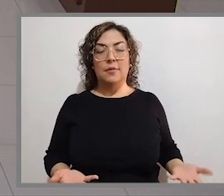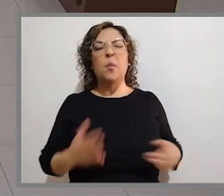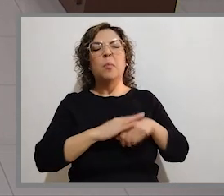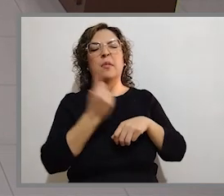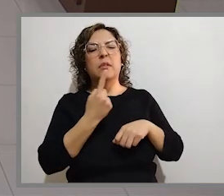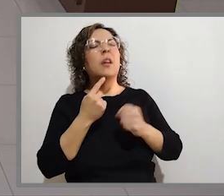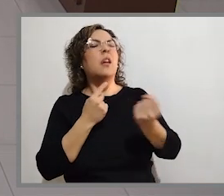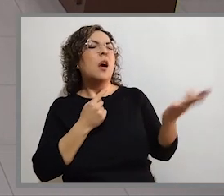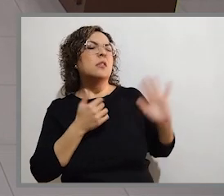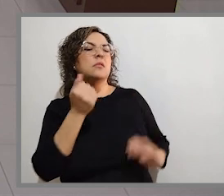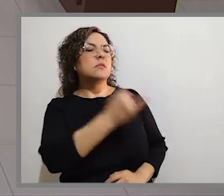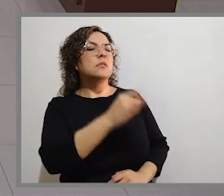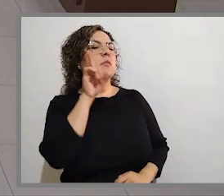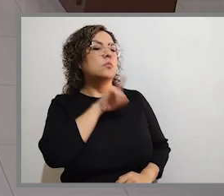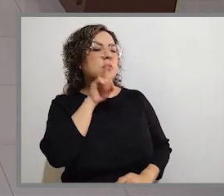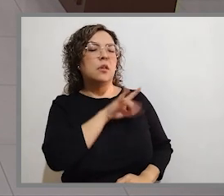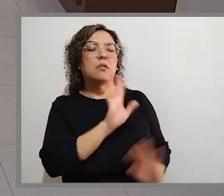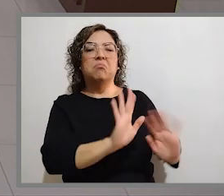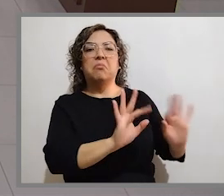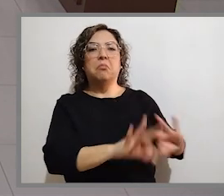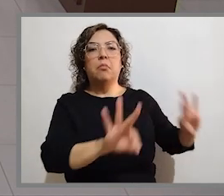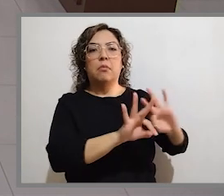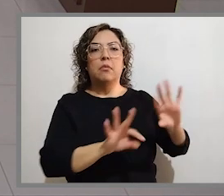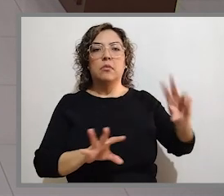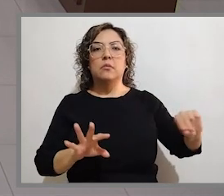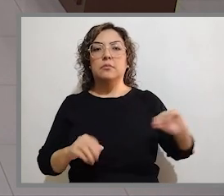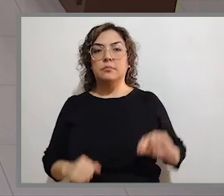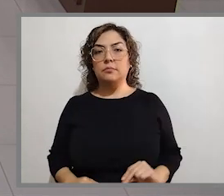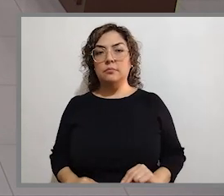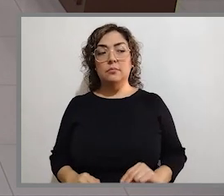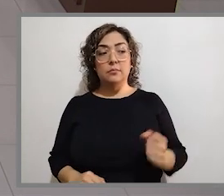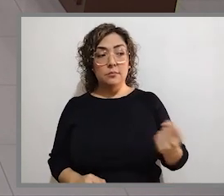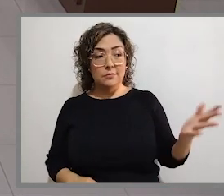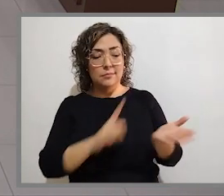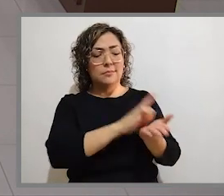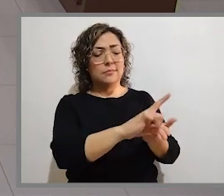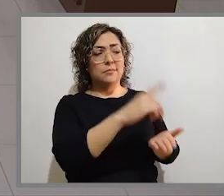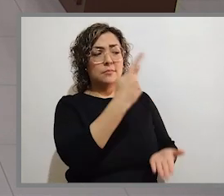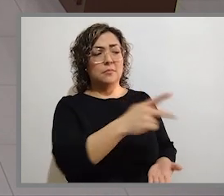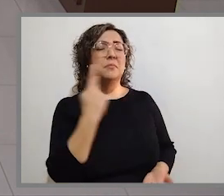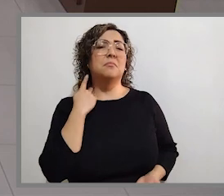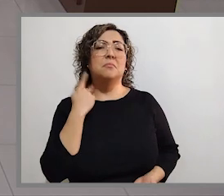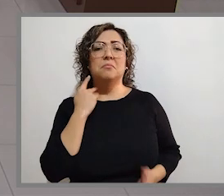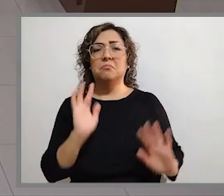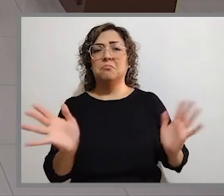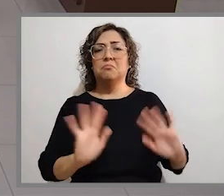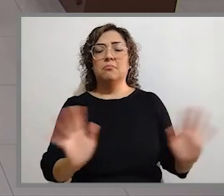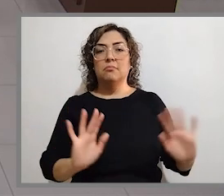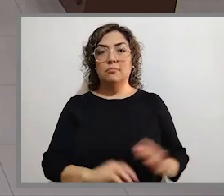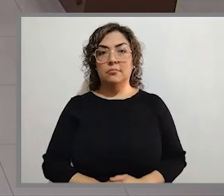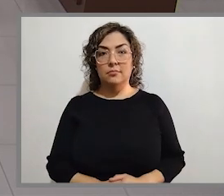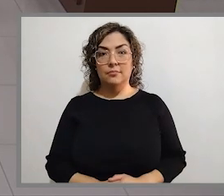como objeto limitar o anular el ejercicio de los derechos políticos de las mujeres, y puede ser una